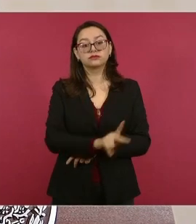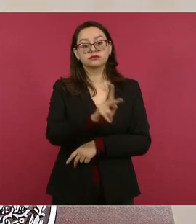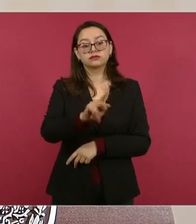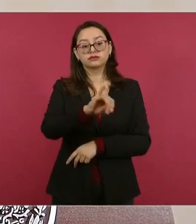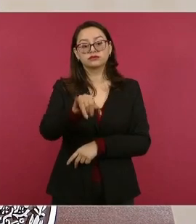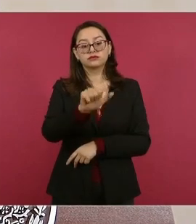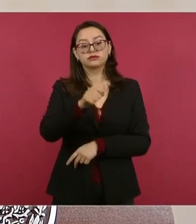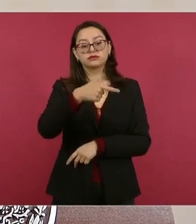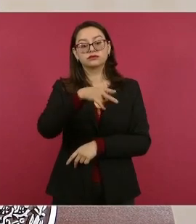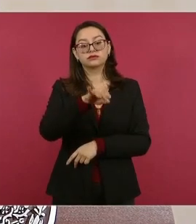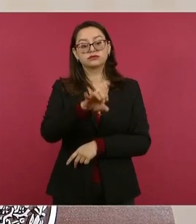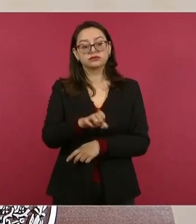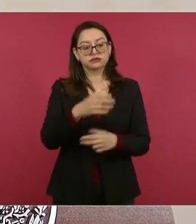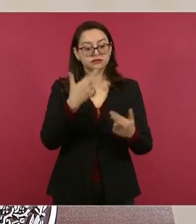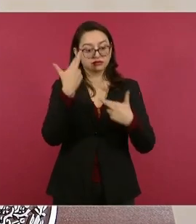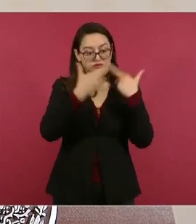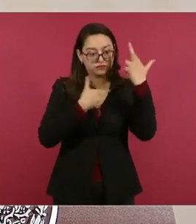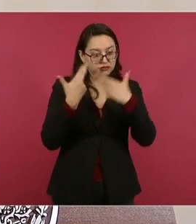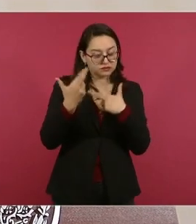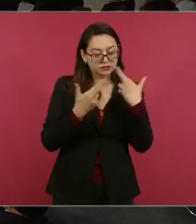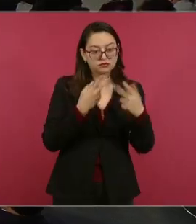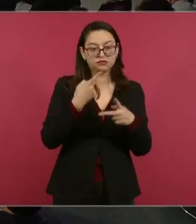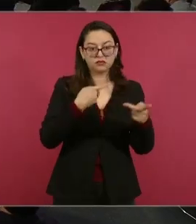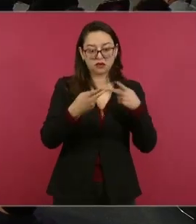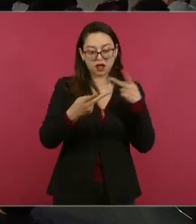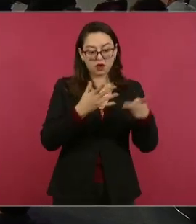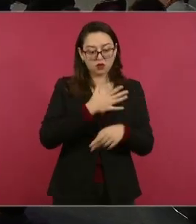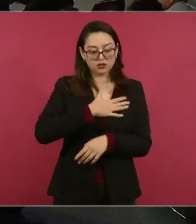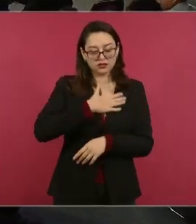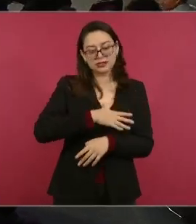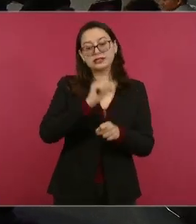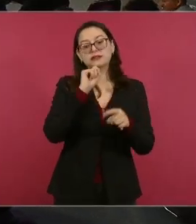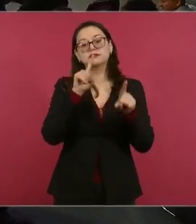Allá voy a cumplir los 70 años